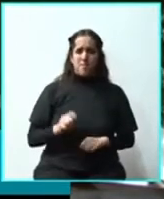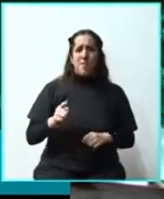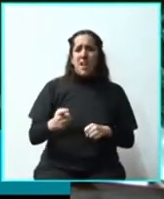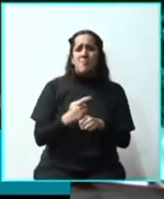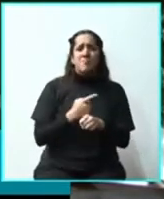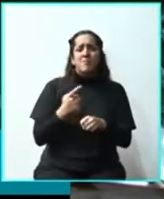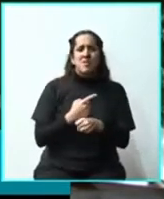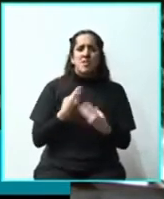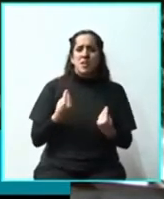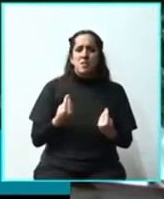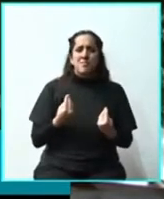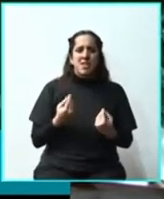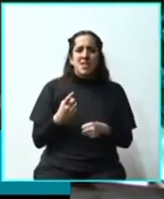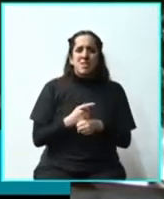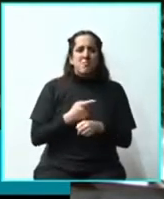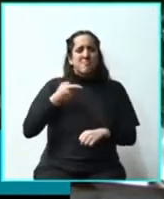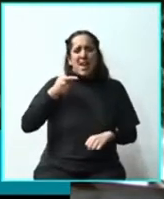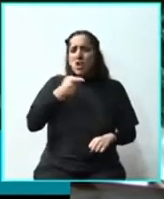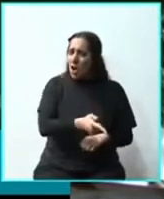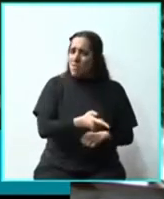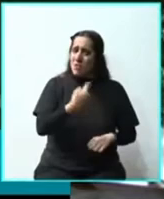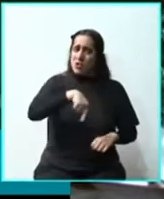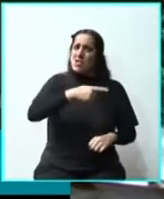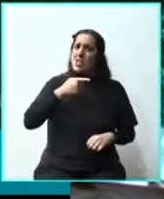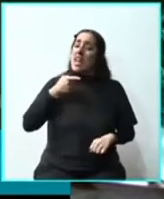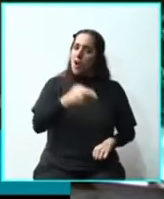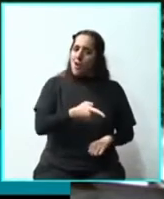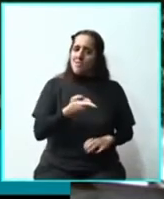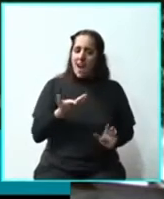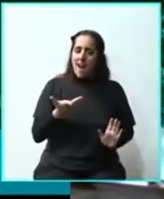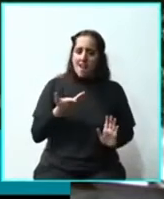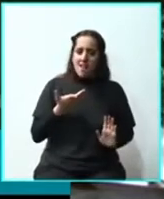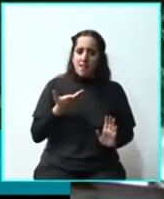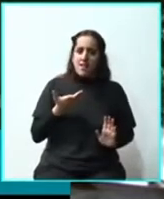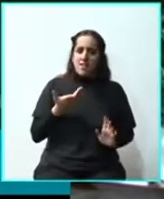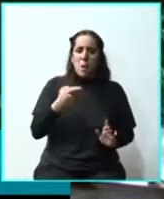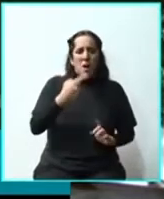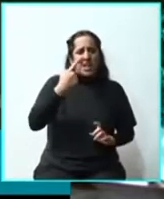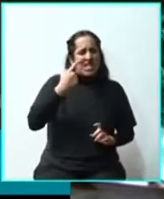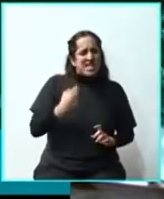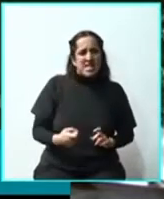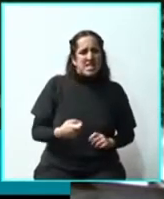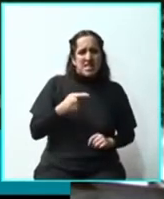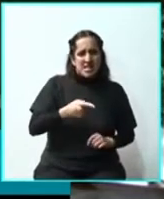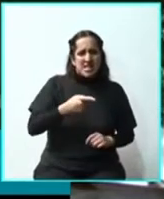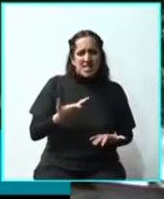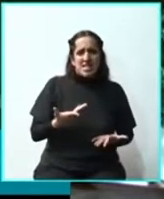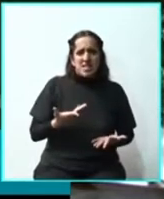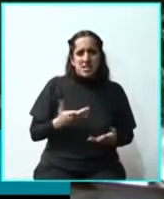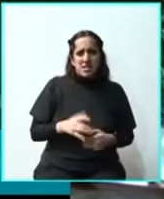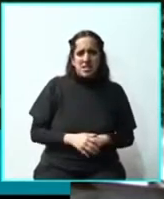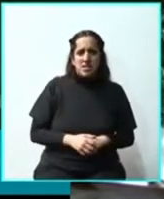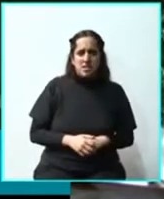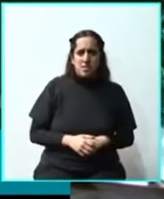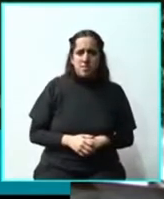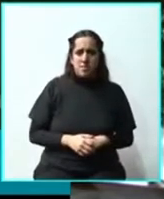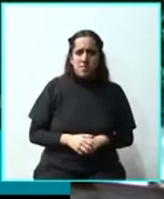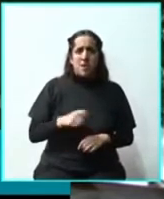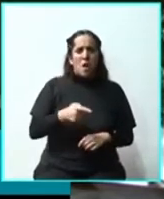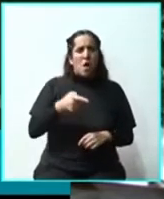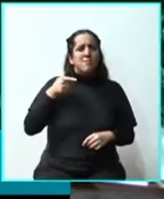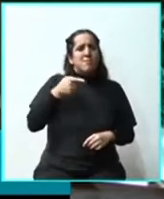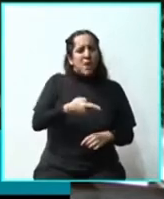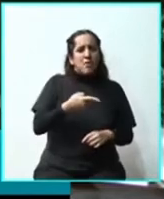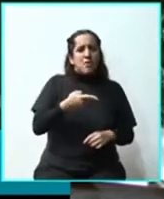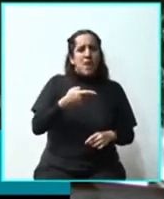podemos estar más en contra de que ese sea el rol triste que tenga que cumplir la oposición en